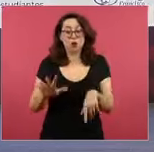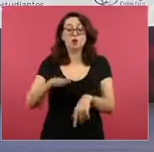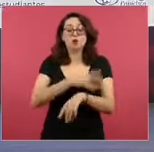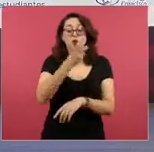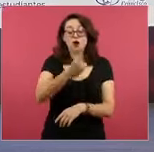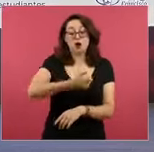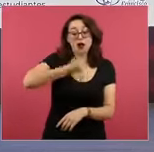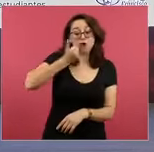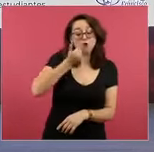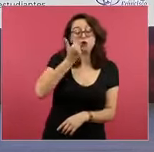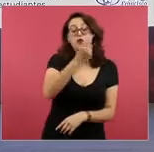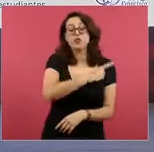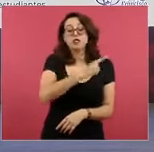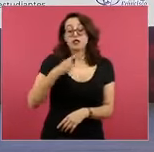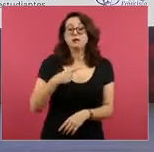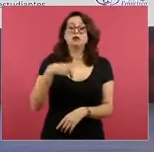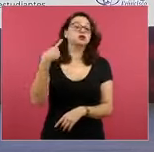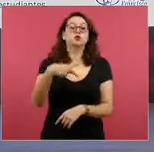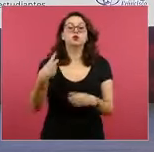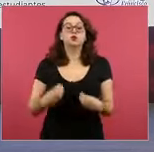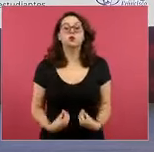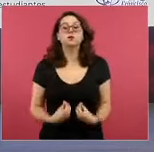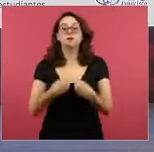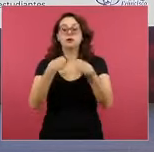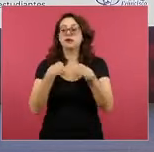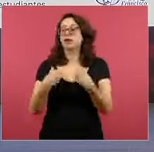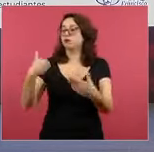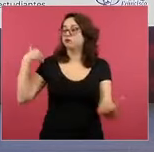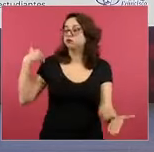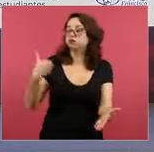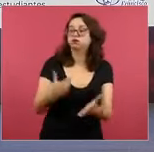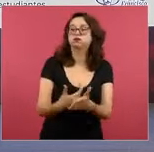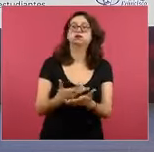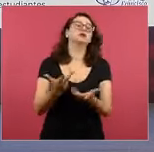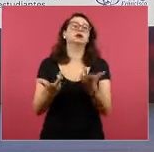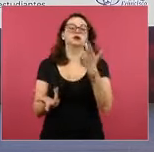proyecto probablemente más discutido en los últimos años.